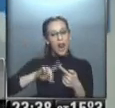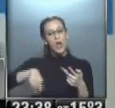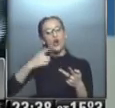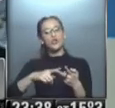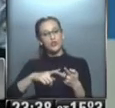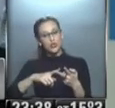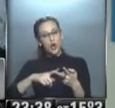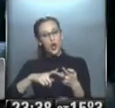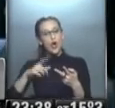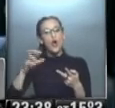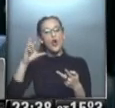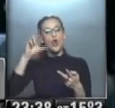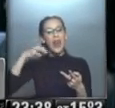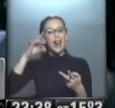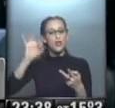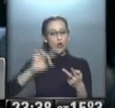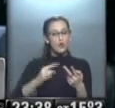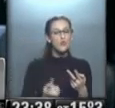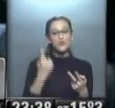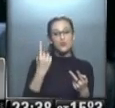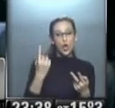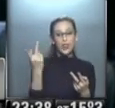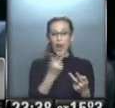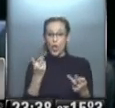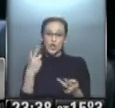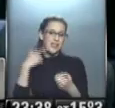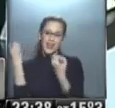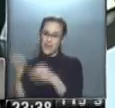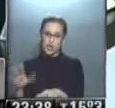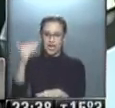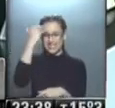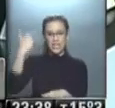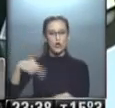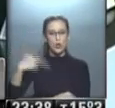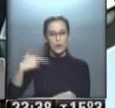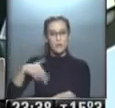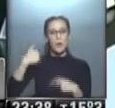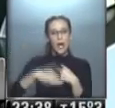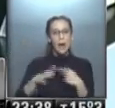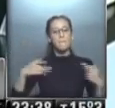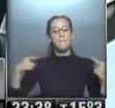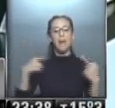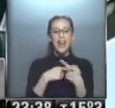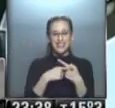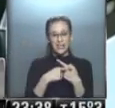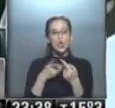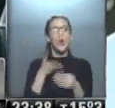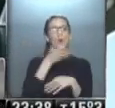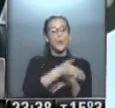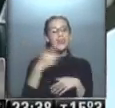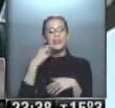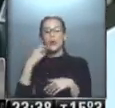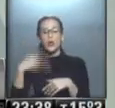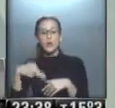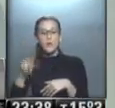otro Cristiano Ronaldo. Uno de los 2 se va a quedar afuera. El 15 de noviembre van a ser los partidos de ida, el 19 de noviembre los de vuelta.